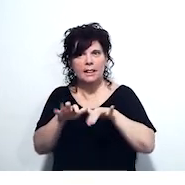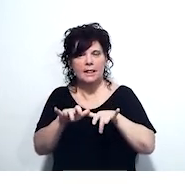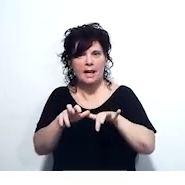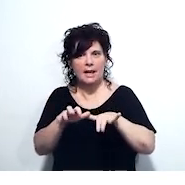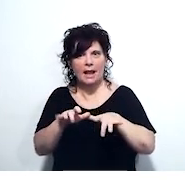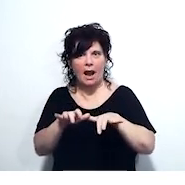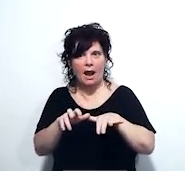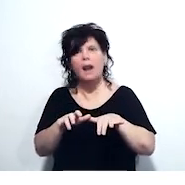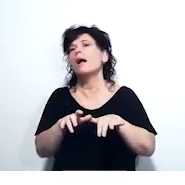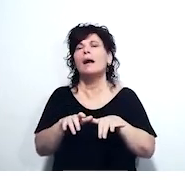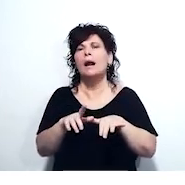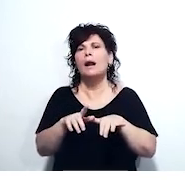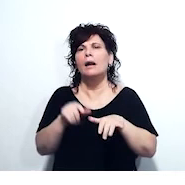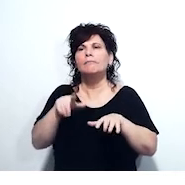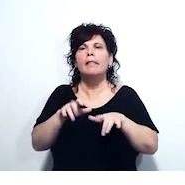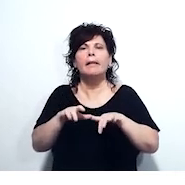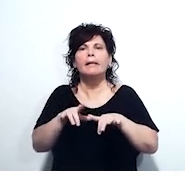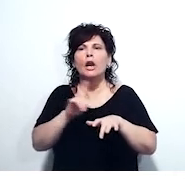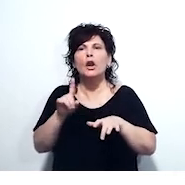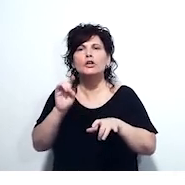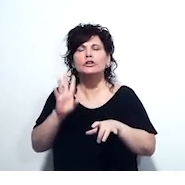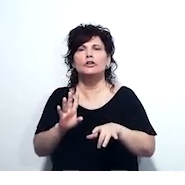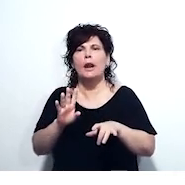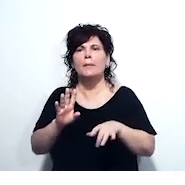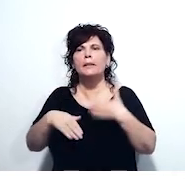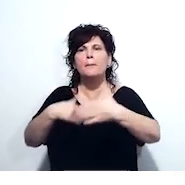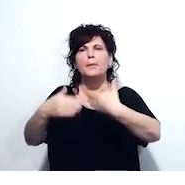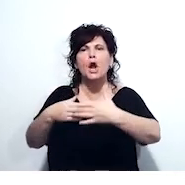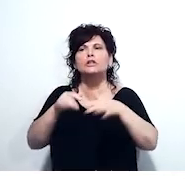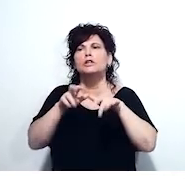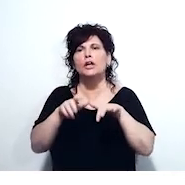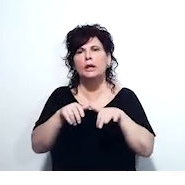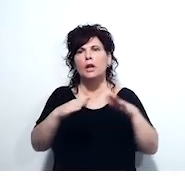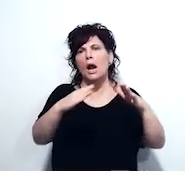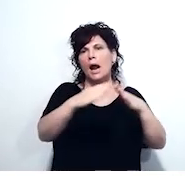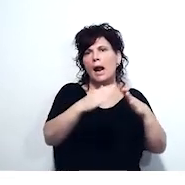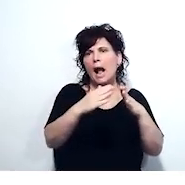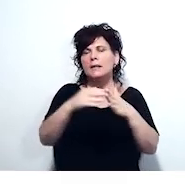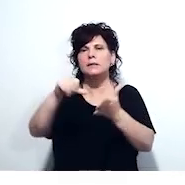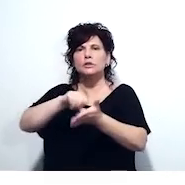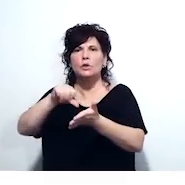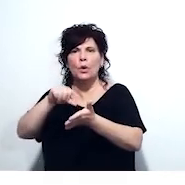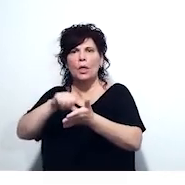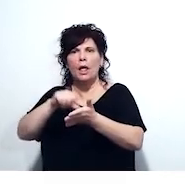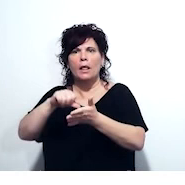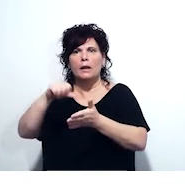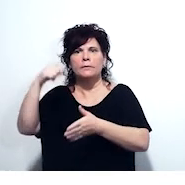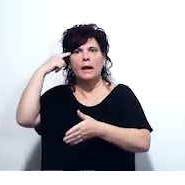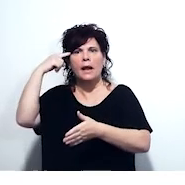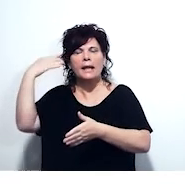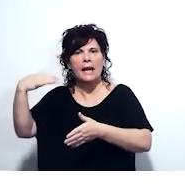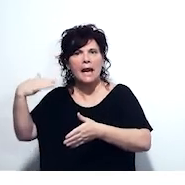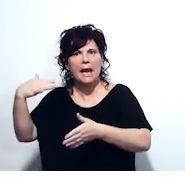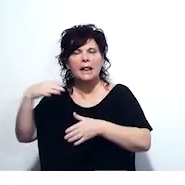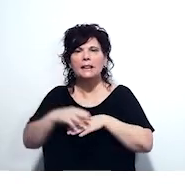que la digitalización no solamente es que vaya a procesos industriales, incluso a las casas y a las ciudades inteligentes,